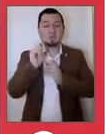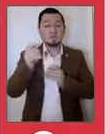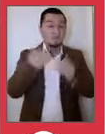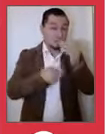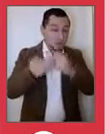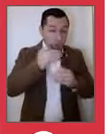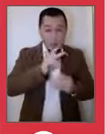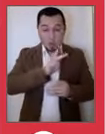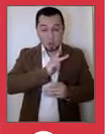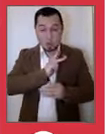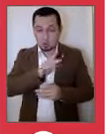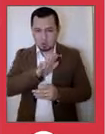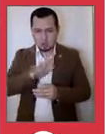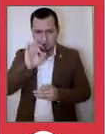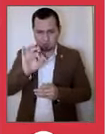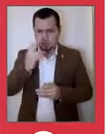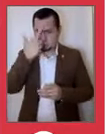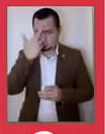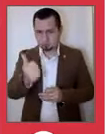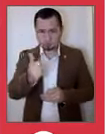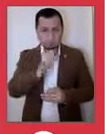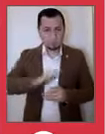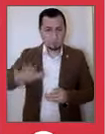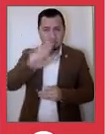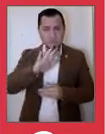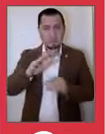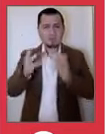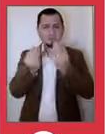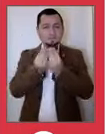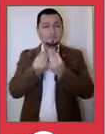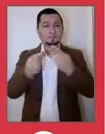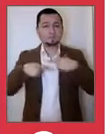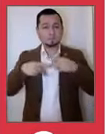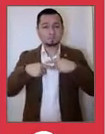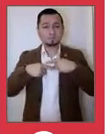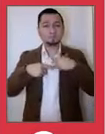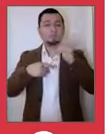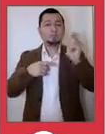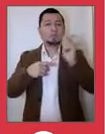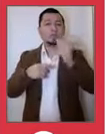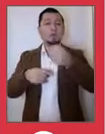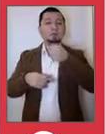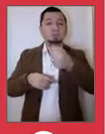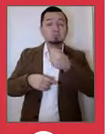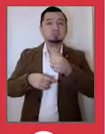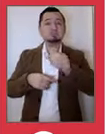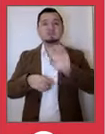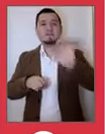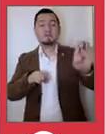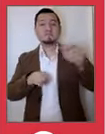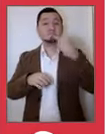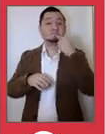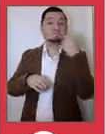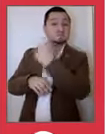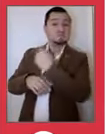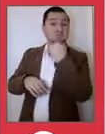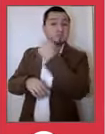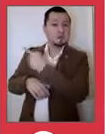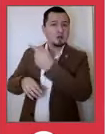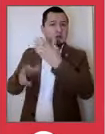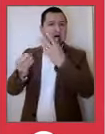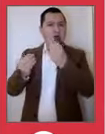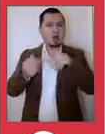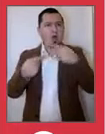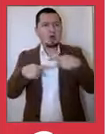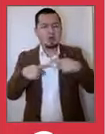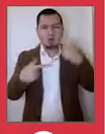hay que ser justos y correctos aquellos miedos aquellos medios perdón que han seguido generando información con opiniones de